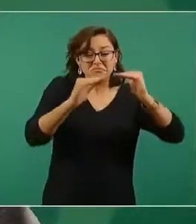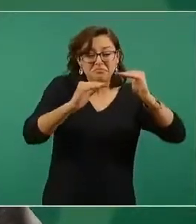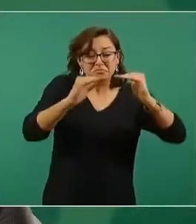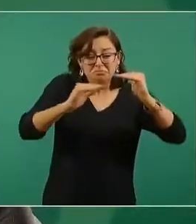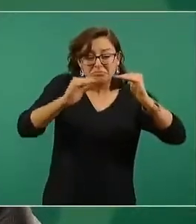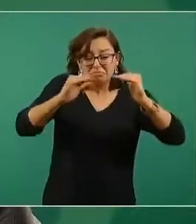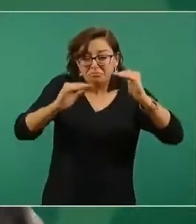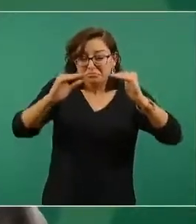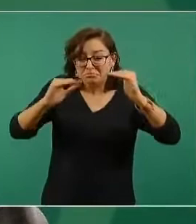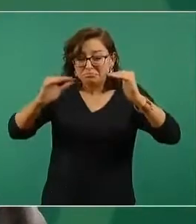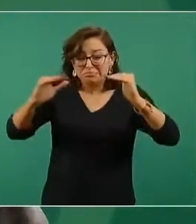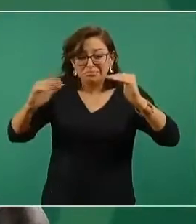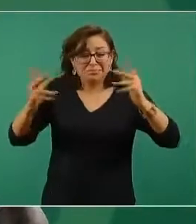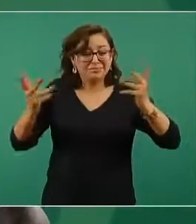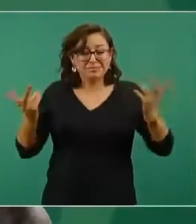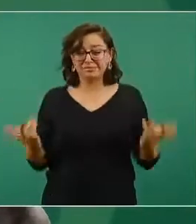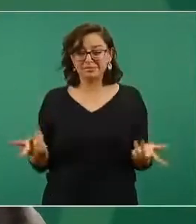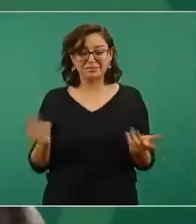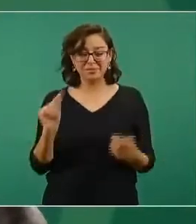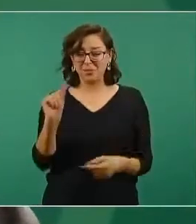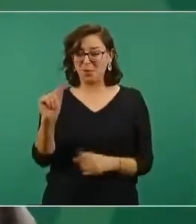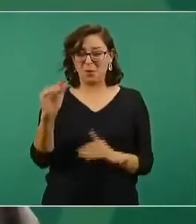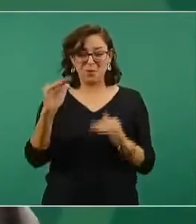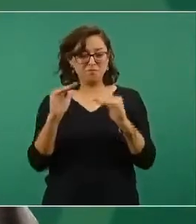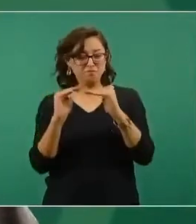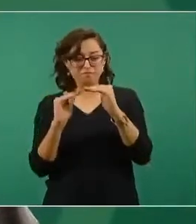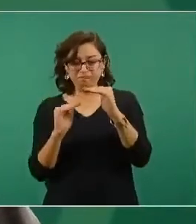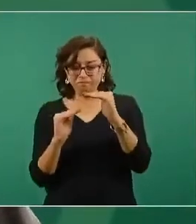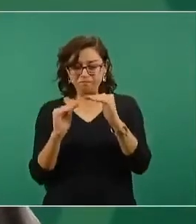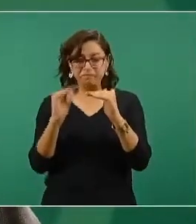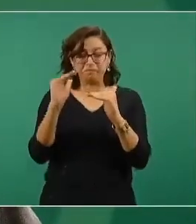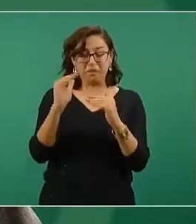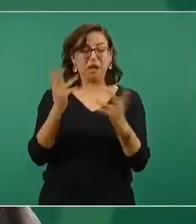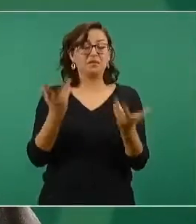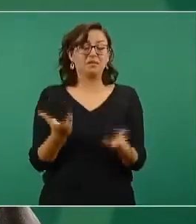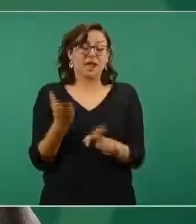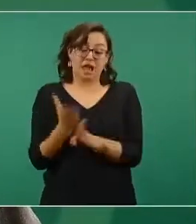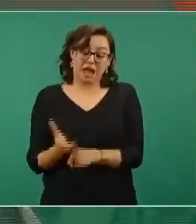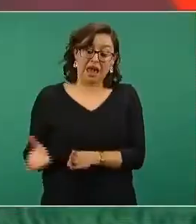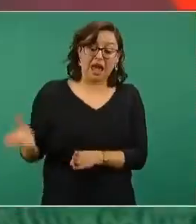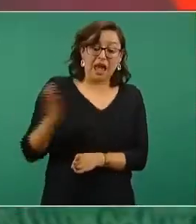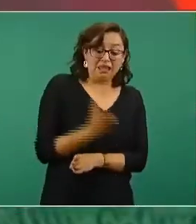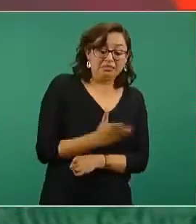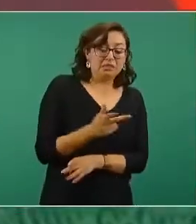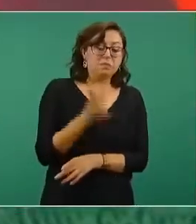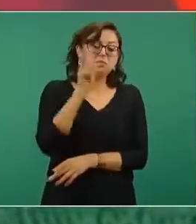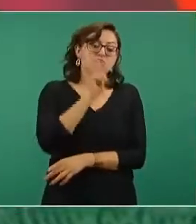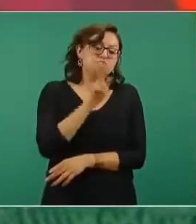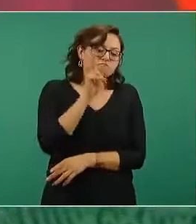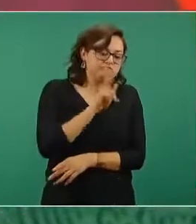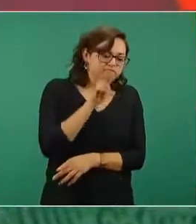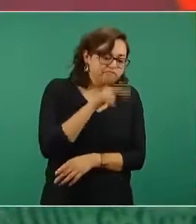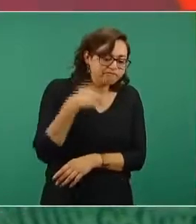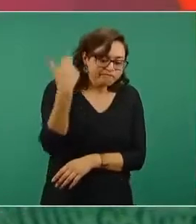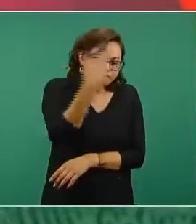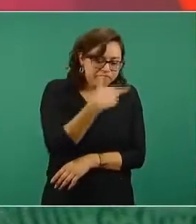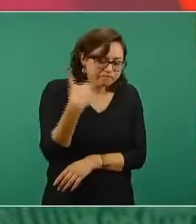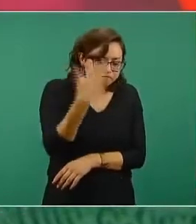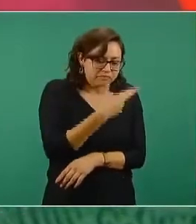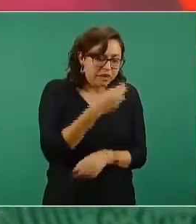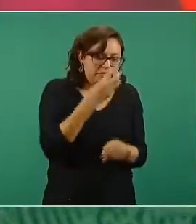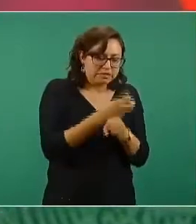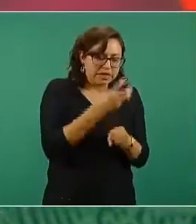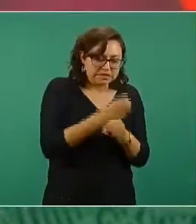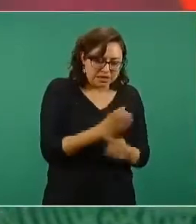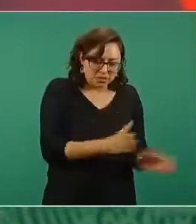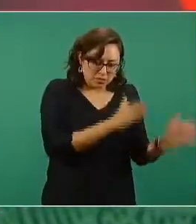fue el ensayo clínico, que es donde tenemos las primeras estimaciones de eficacia, pues son las primeras estimaciones de